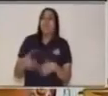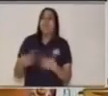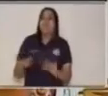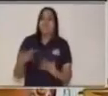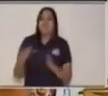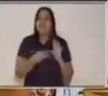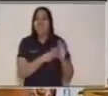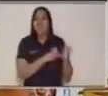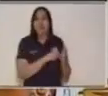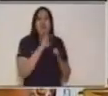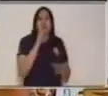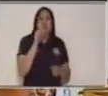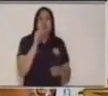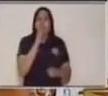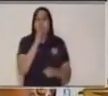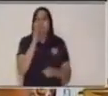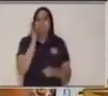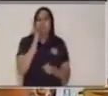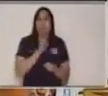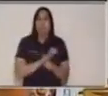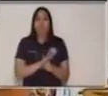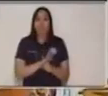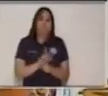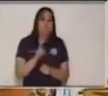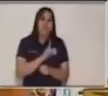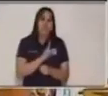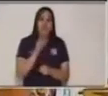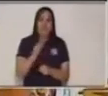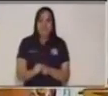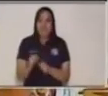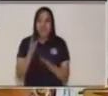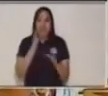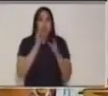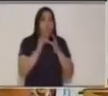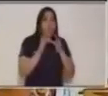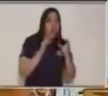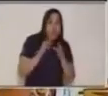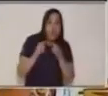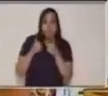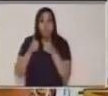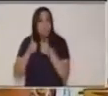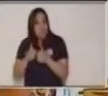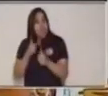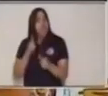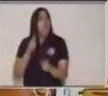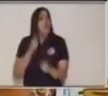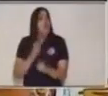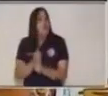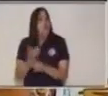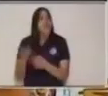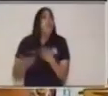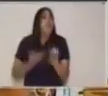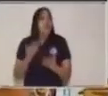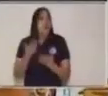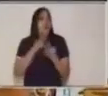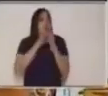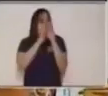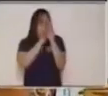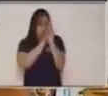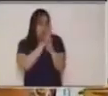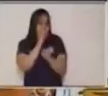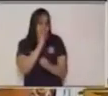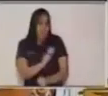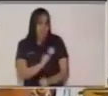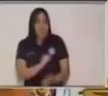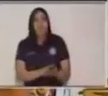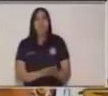es un secreto, sino que quiero comunicarme de una manera adecuada y correcta contigo. Bueno, ya que tenemos